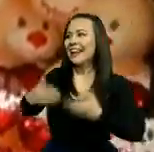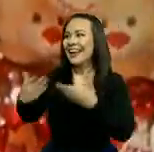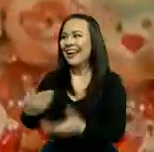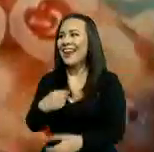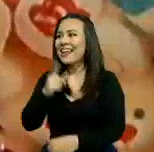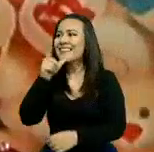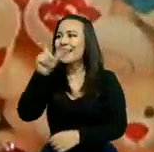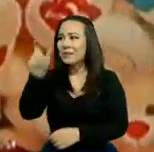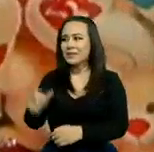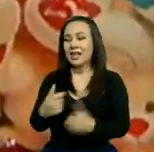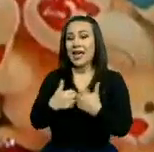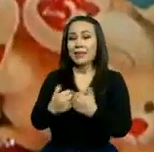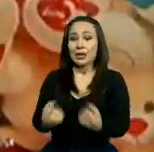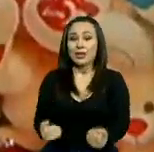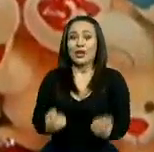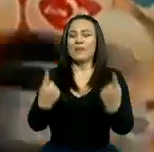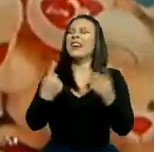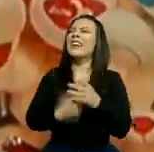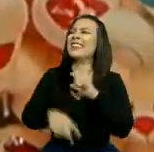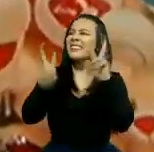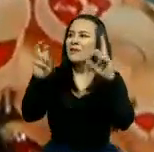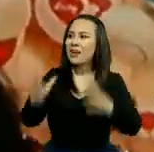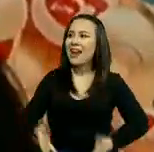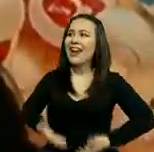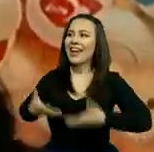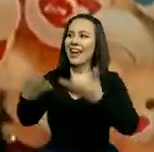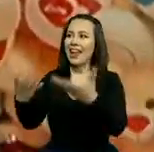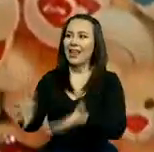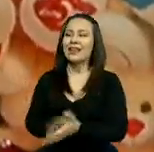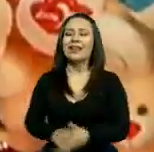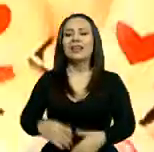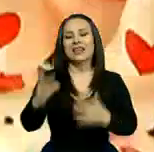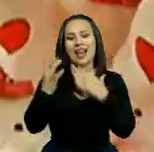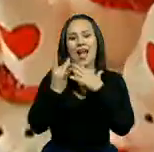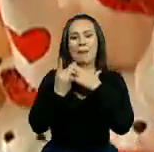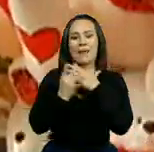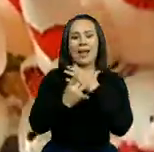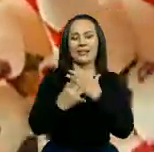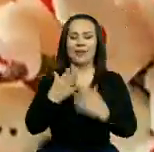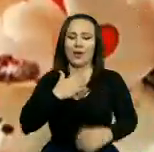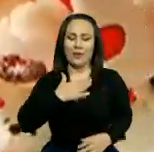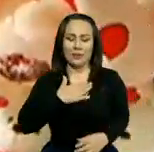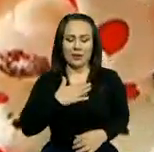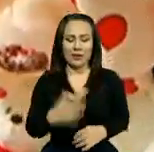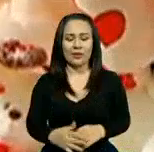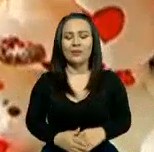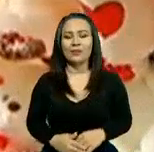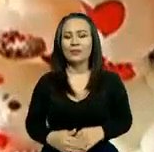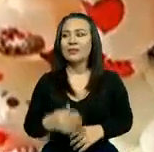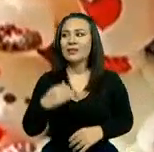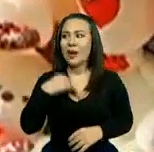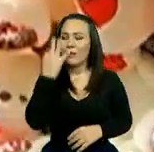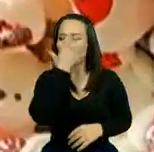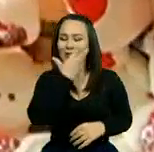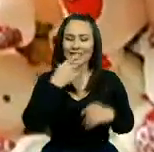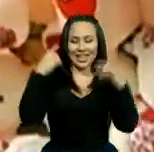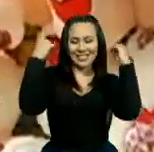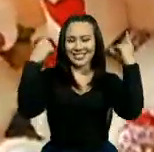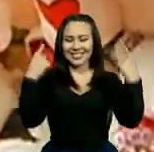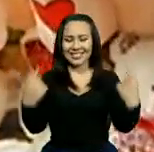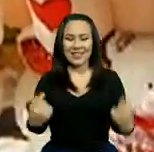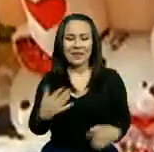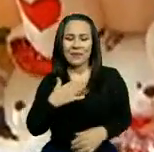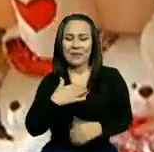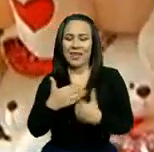especial. La va a sorprender, ¿qué le va a decir? Que se case conmigo. Y como es zambita, yo le digo mi zambita bella, yo digo mi amorcito bello,